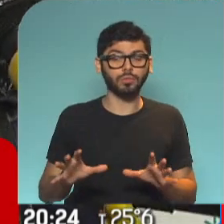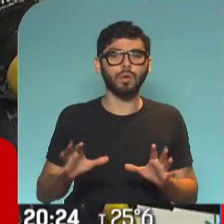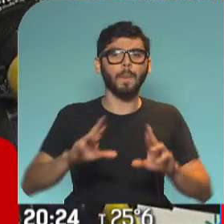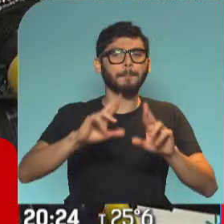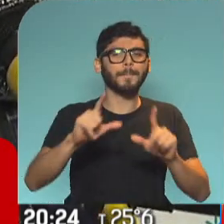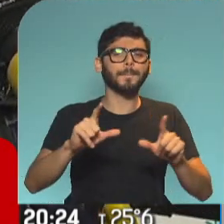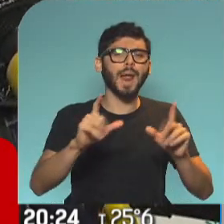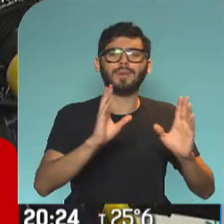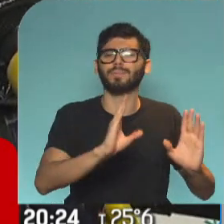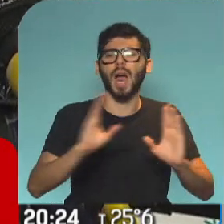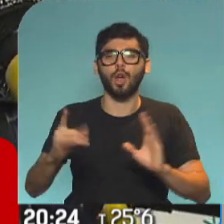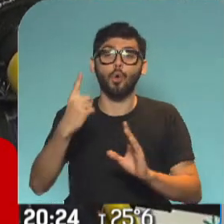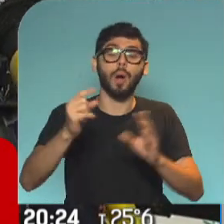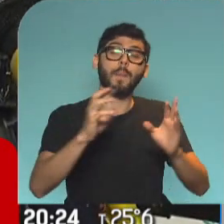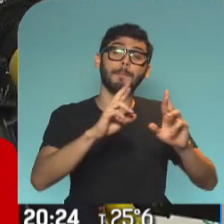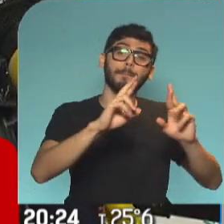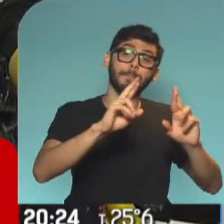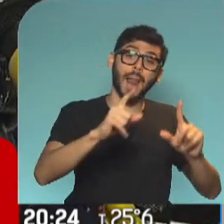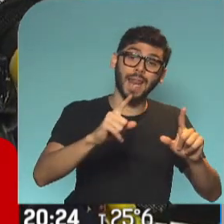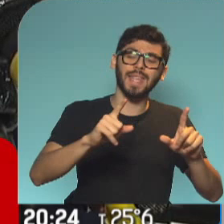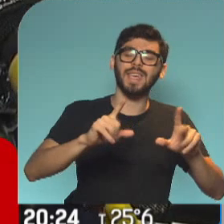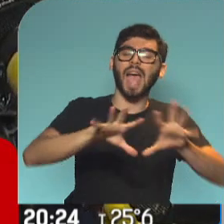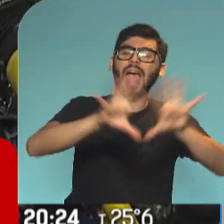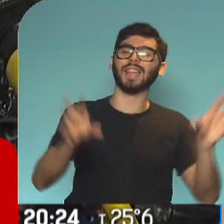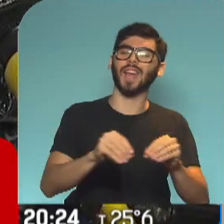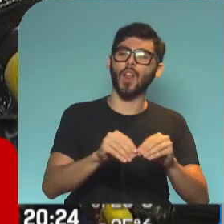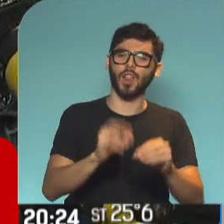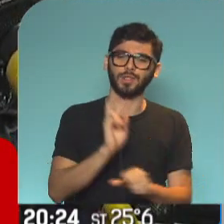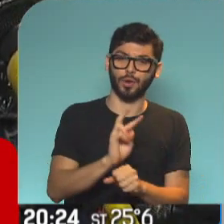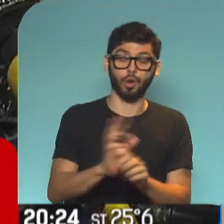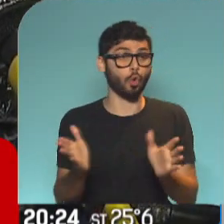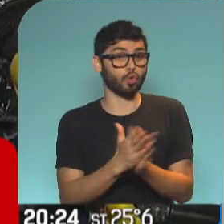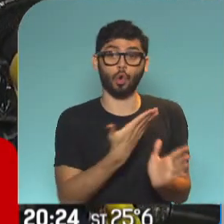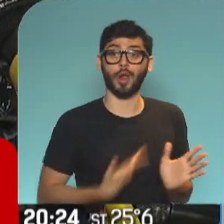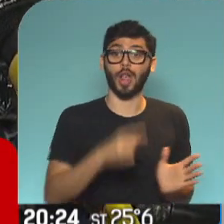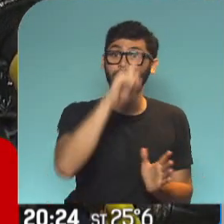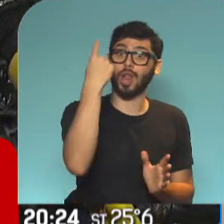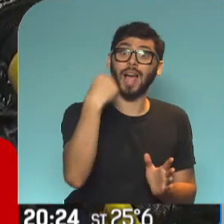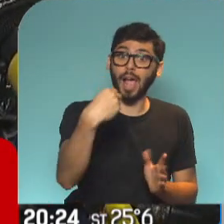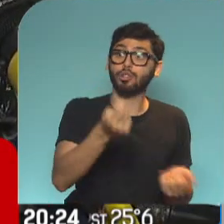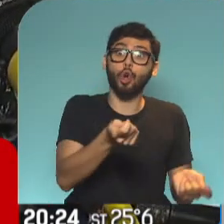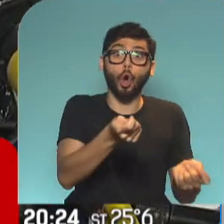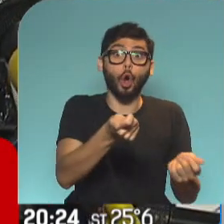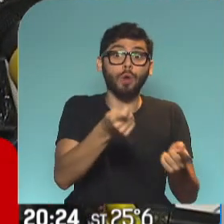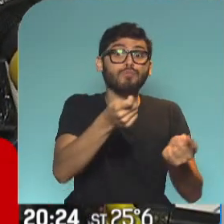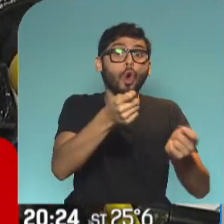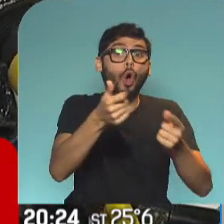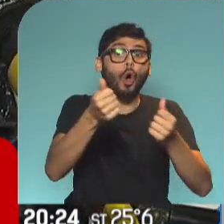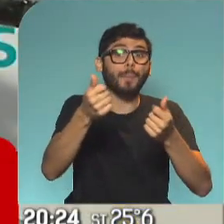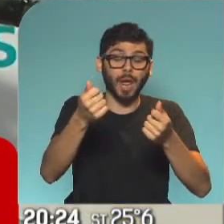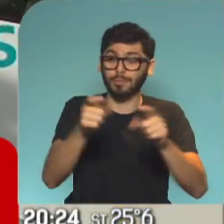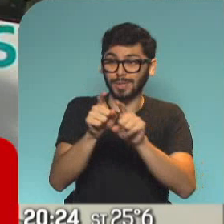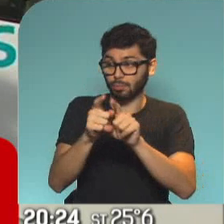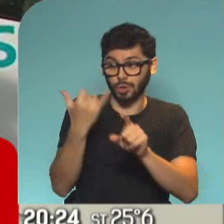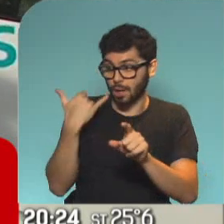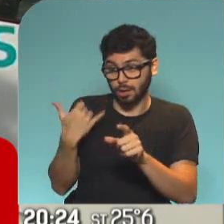varias componentes. Uno es el plan integral de seguridad que se lanzó junto con el gobierno nacional, que implica la compra que se está ejecutando por